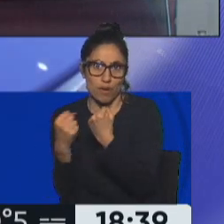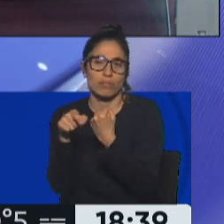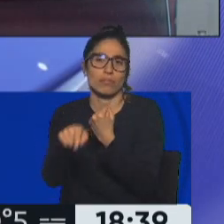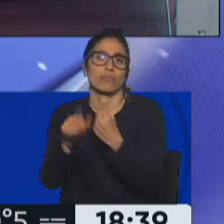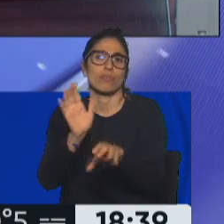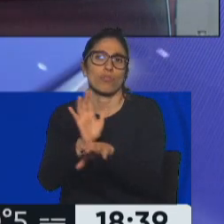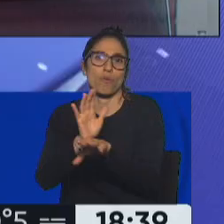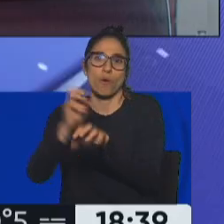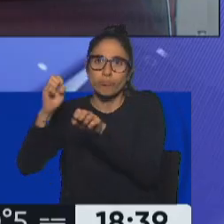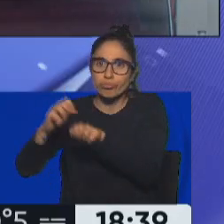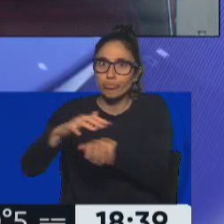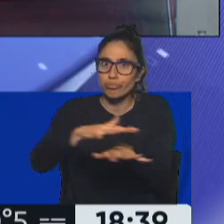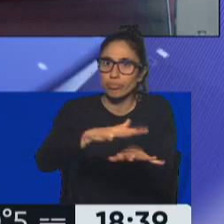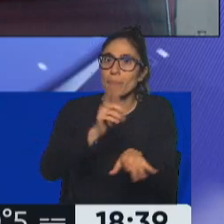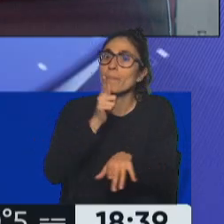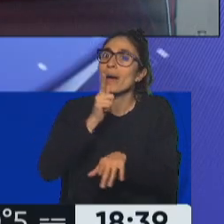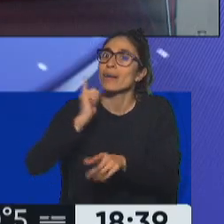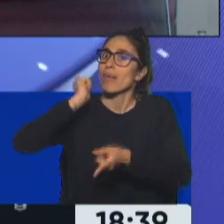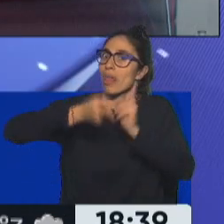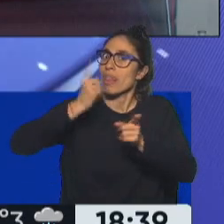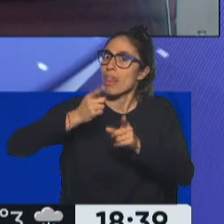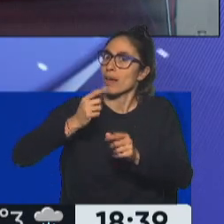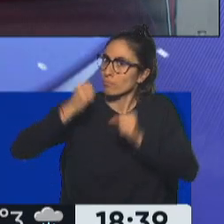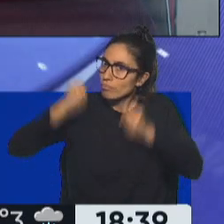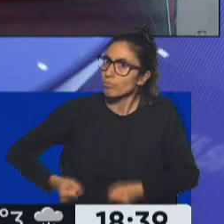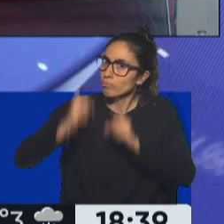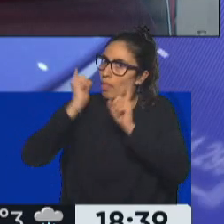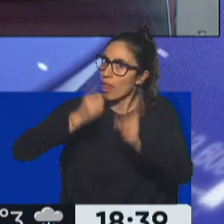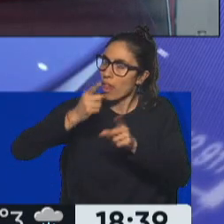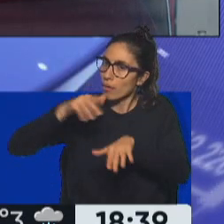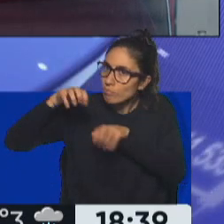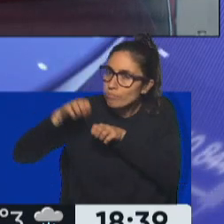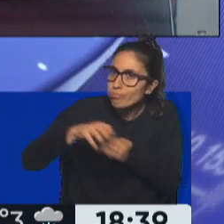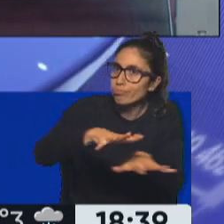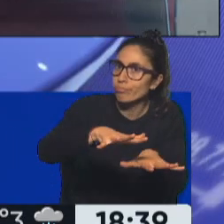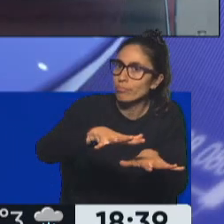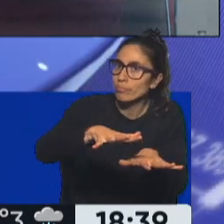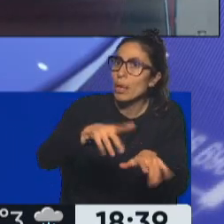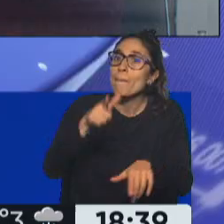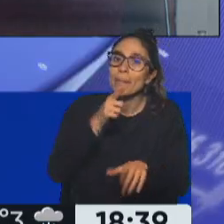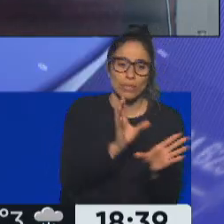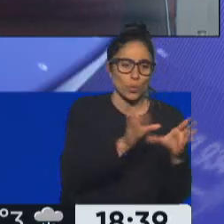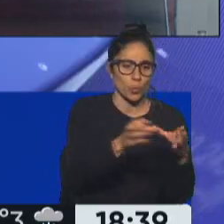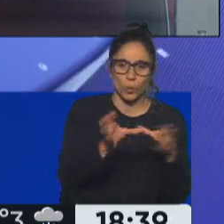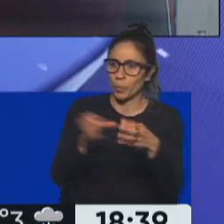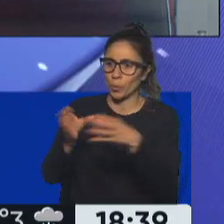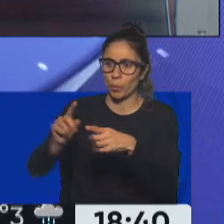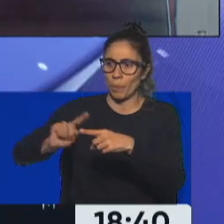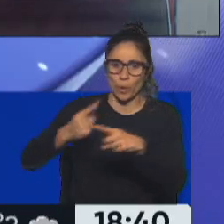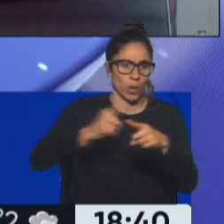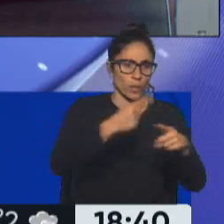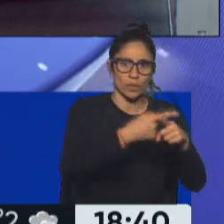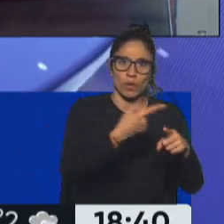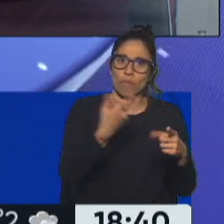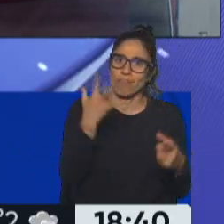francesa, y en eso hay un punto de acuerdo. Porque, digamos, la retórica de Marine Le Pen con